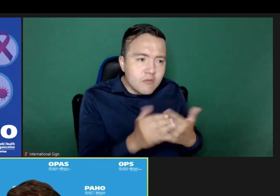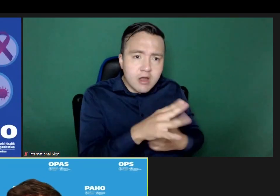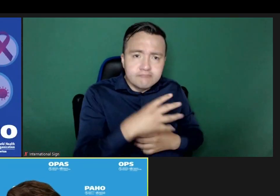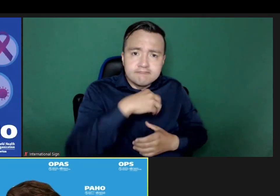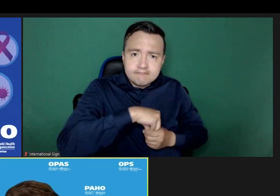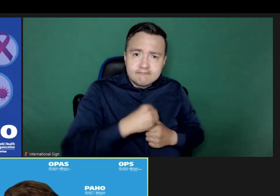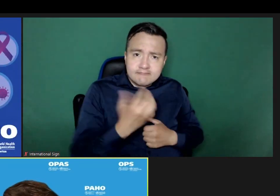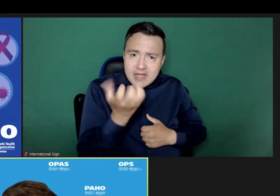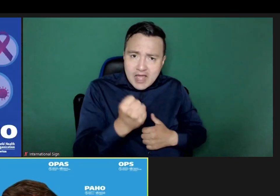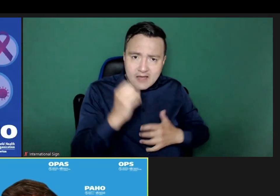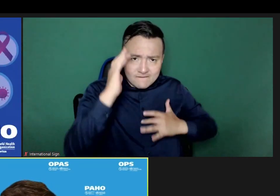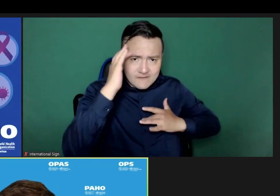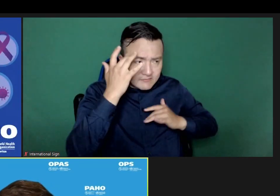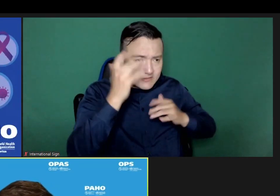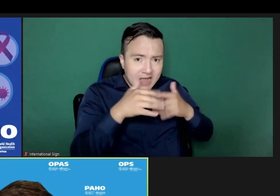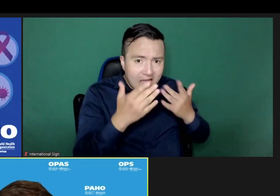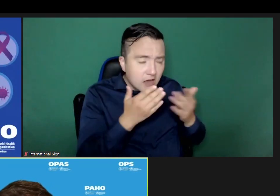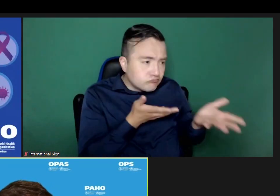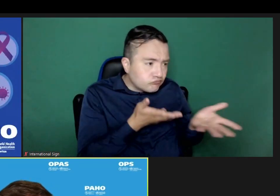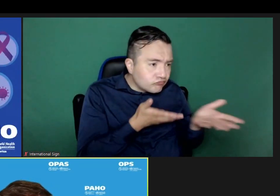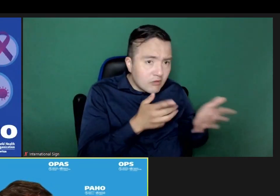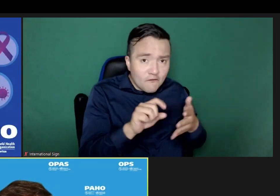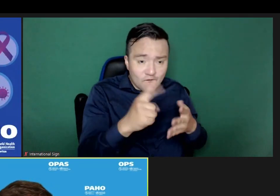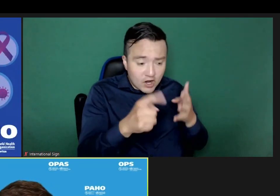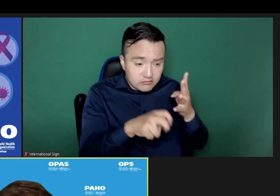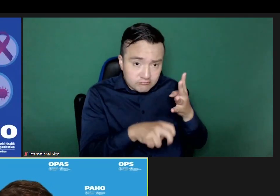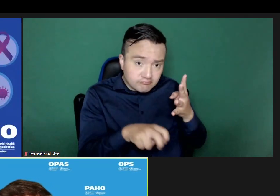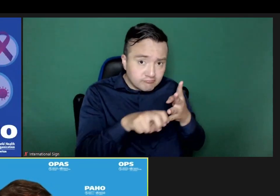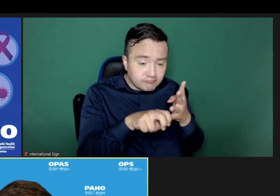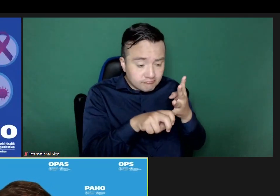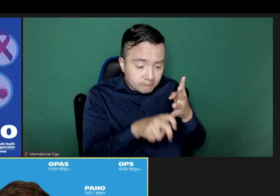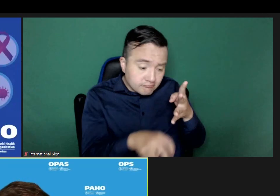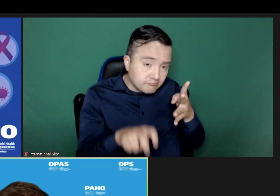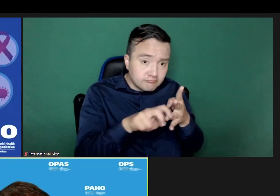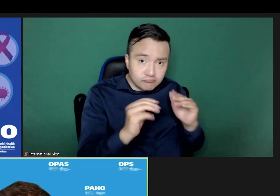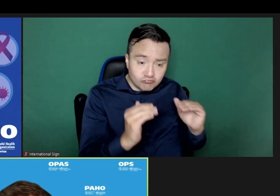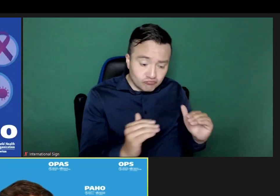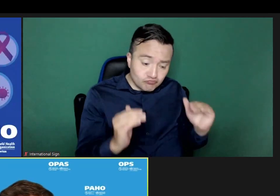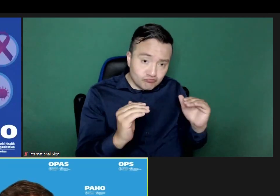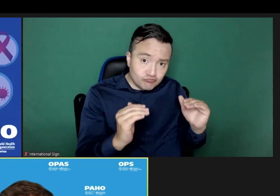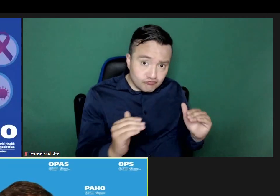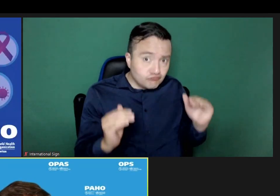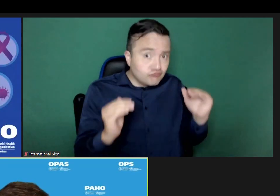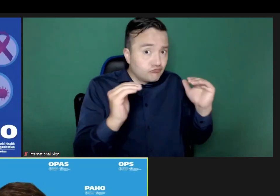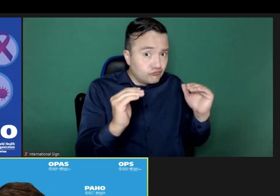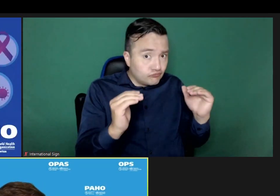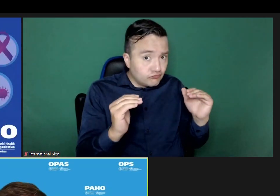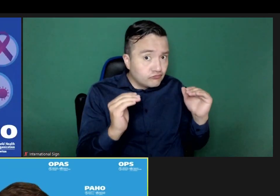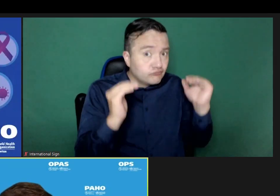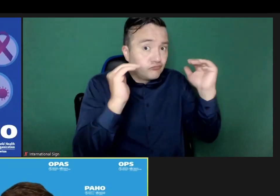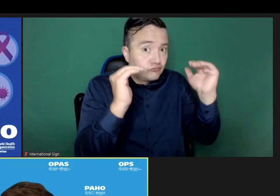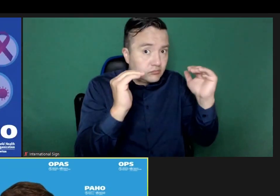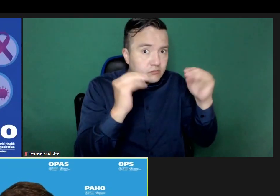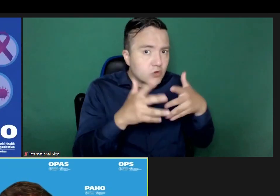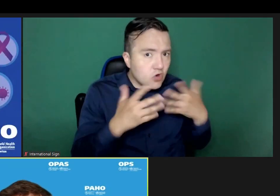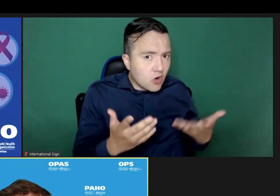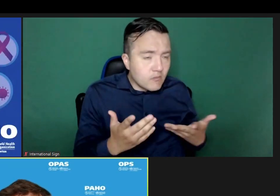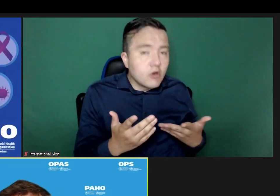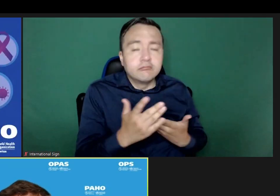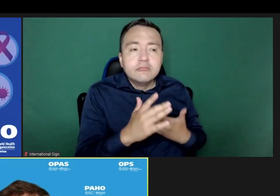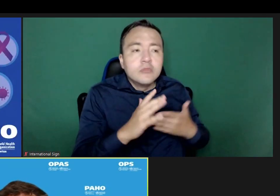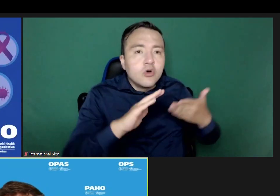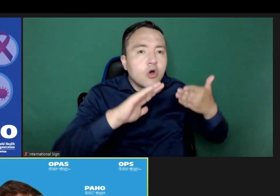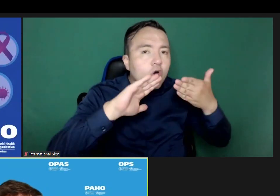invertir en la salud a nivel de la comunidad, mirar las diferentes necesidades a nivel de la población para